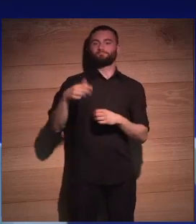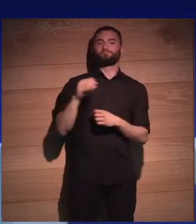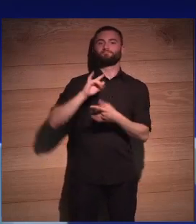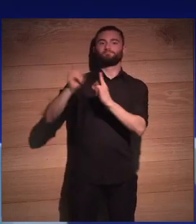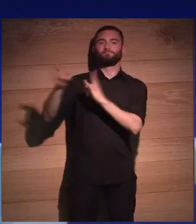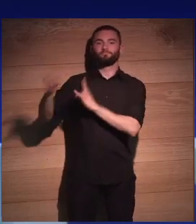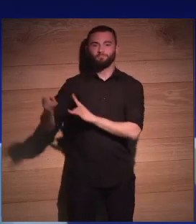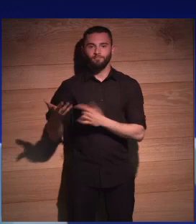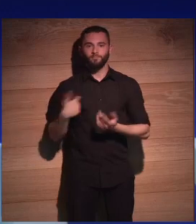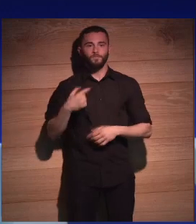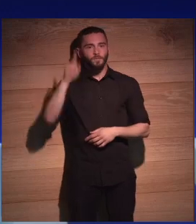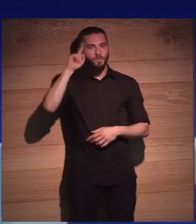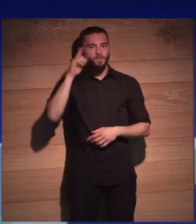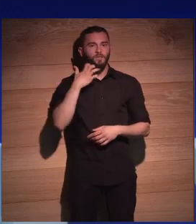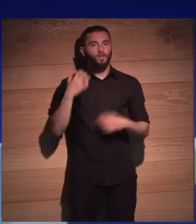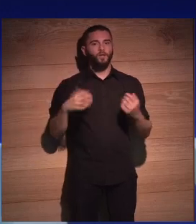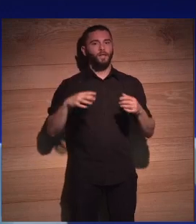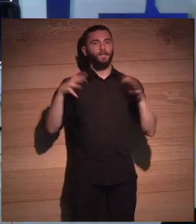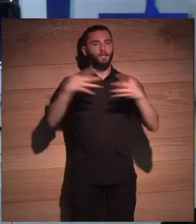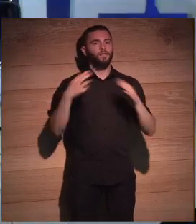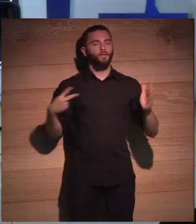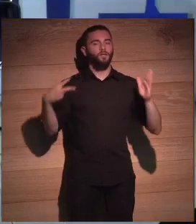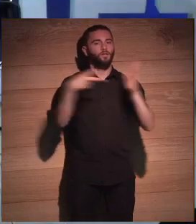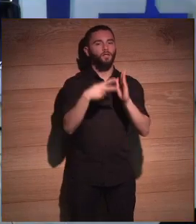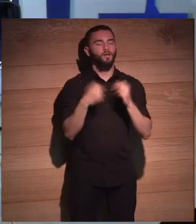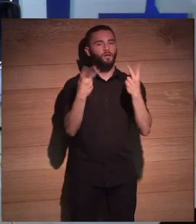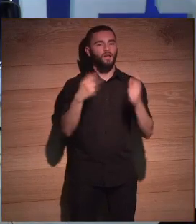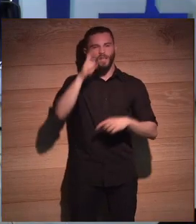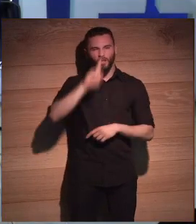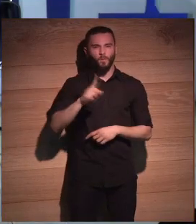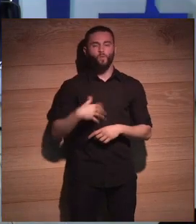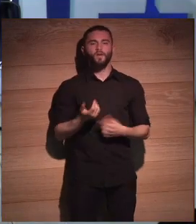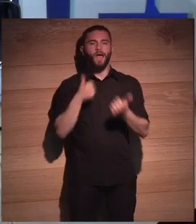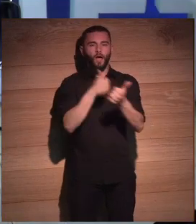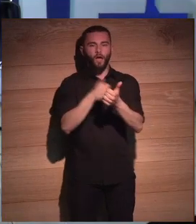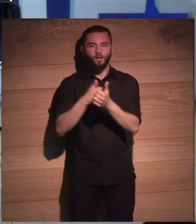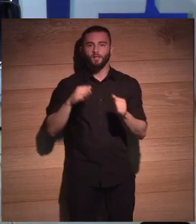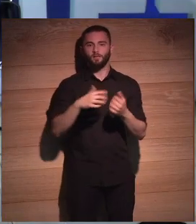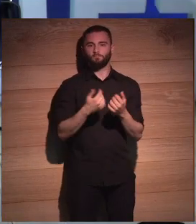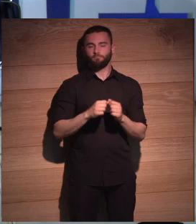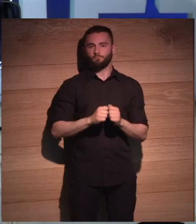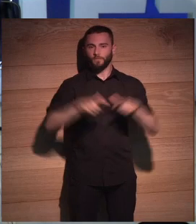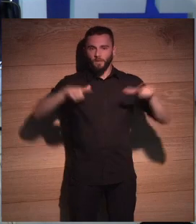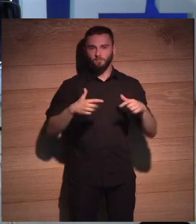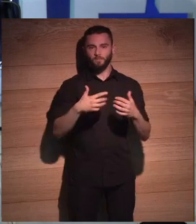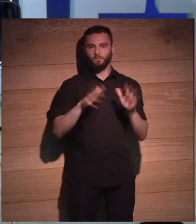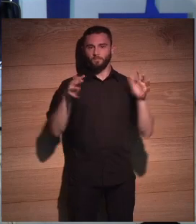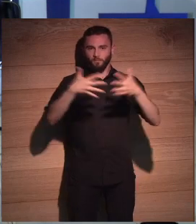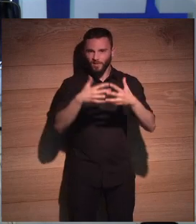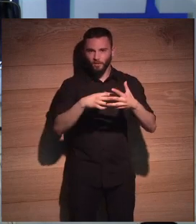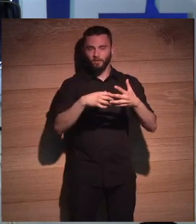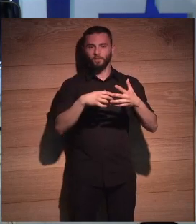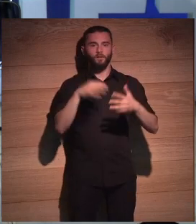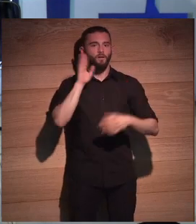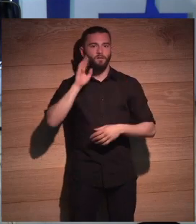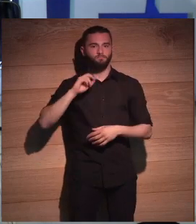conexión a internet, también no me acuerdo para qué, tampoco se la conecté. Los asistentes virtuales, todo esto. Yo creo que nos